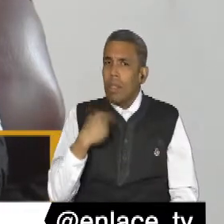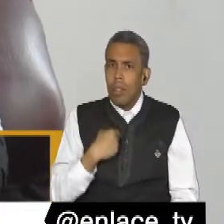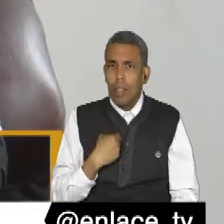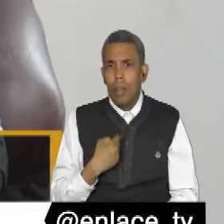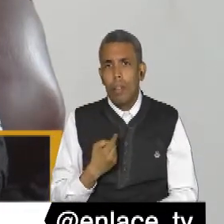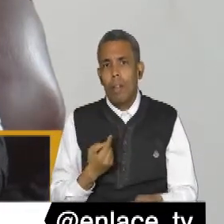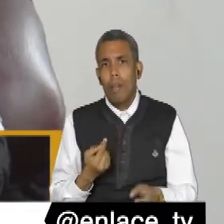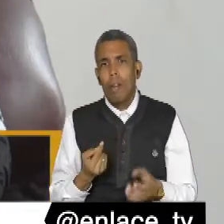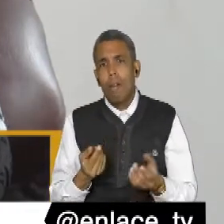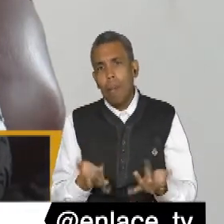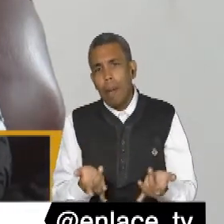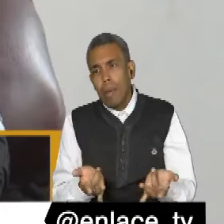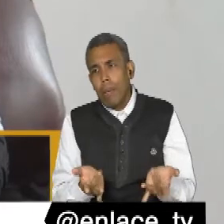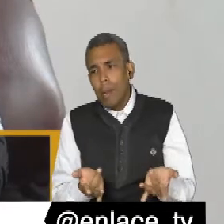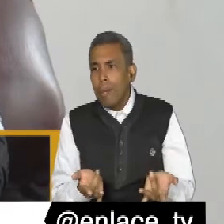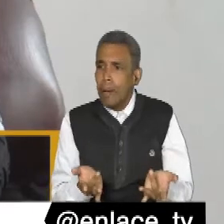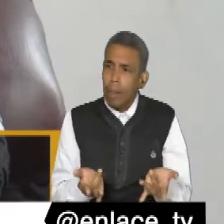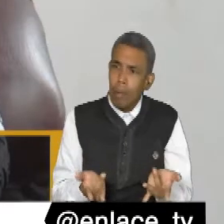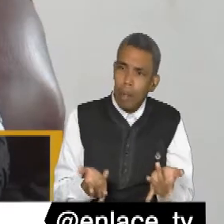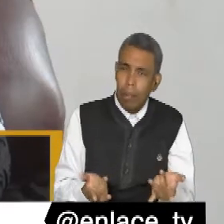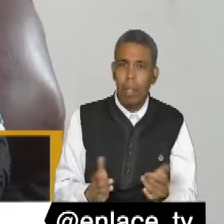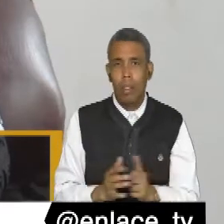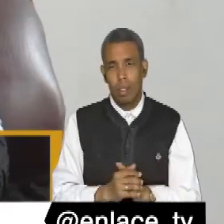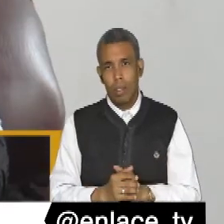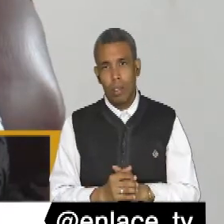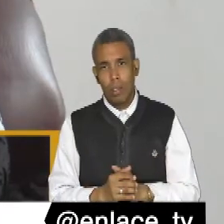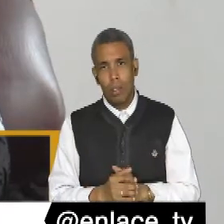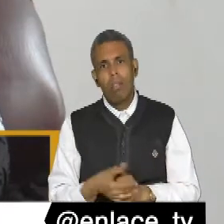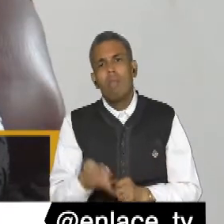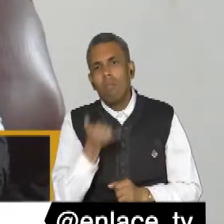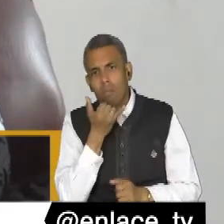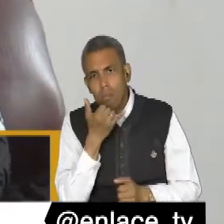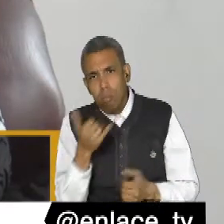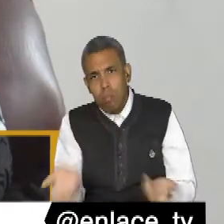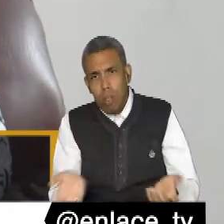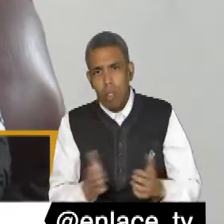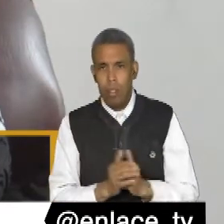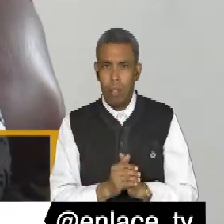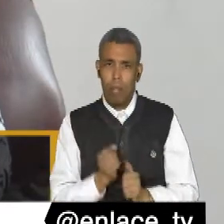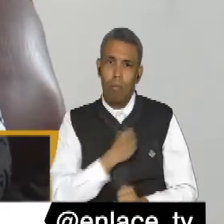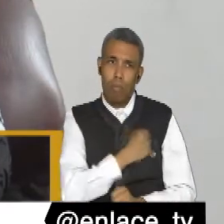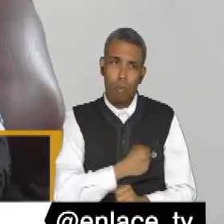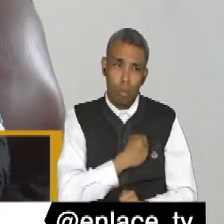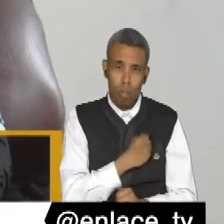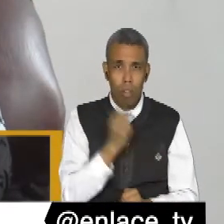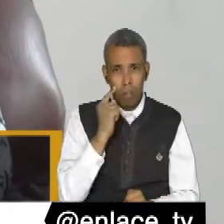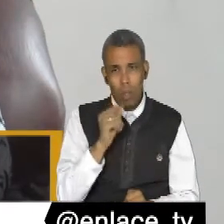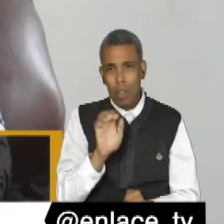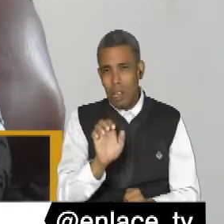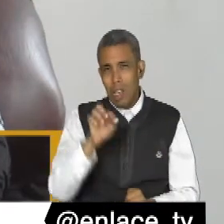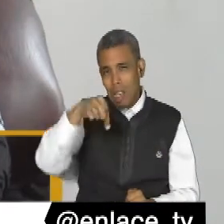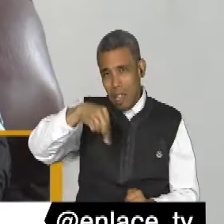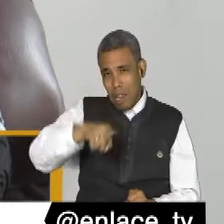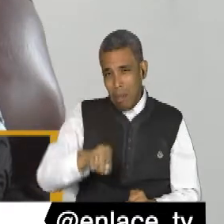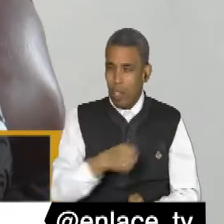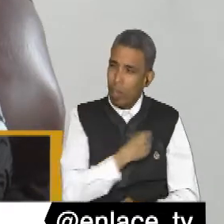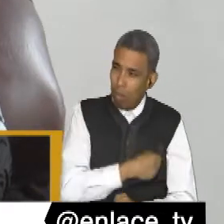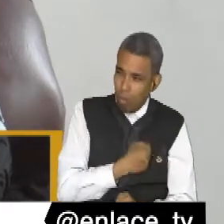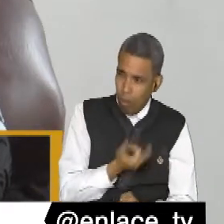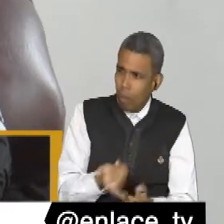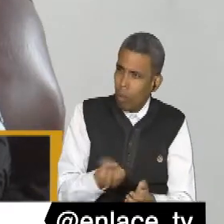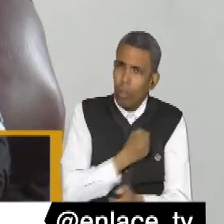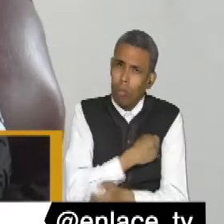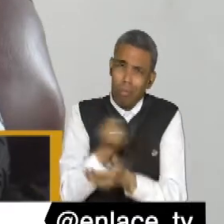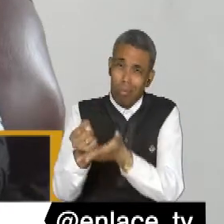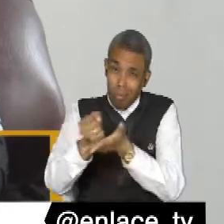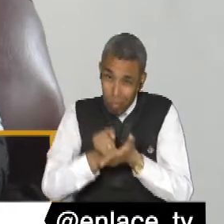10 días hoy y el traslado del niño no sale. Entonces nosotros le pedimos a la EPS que por favor se manifieste y que nos